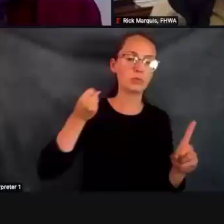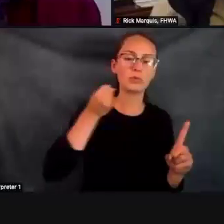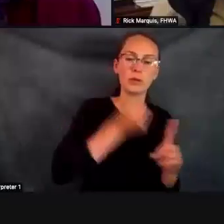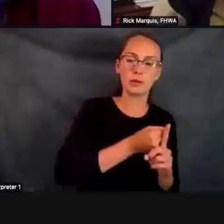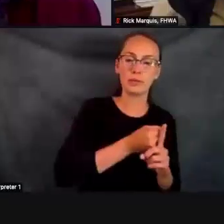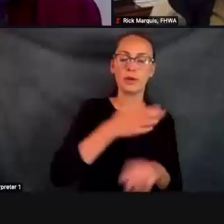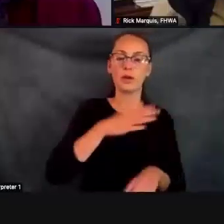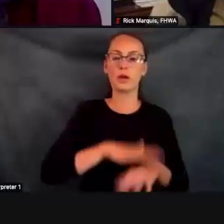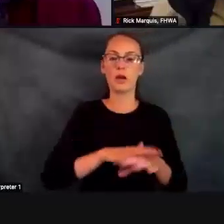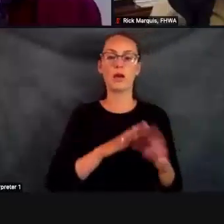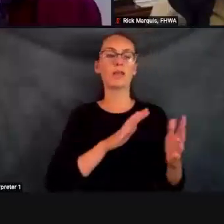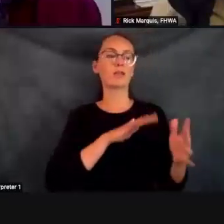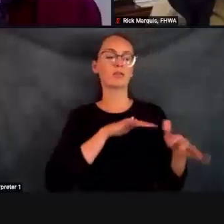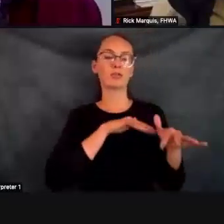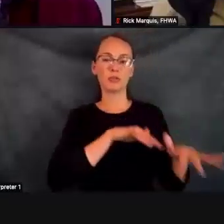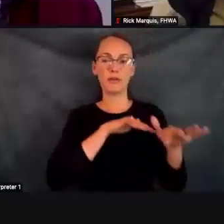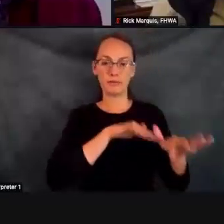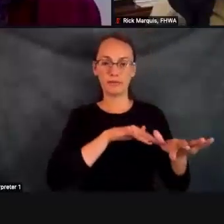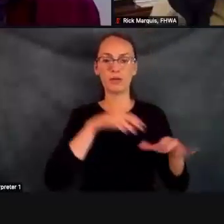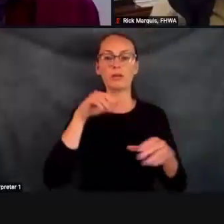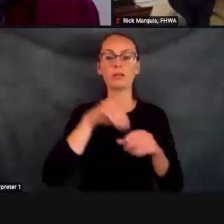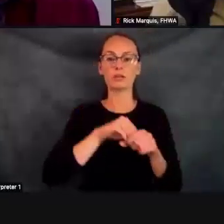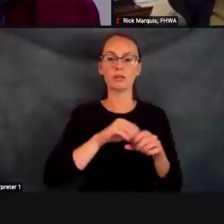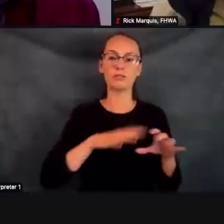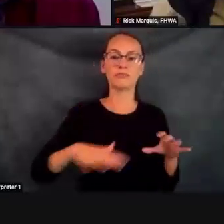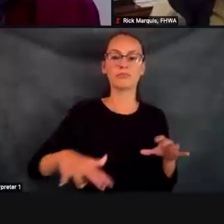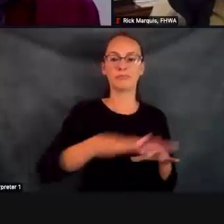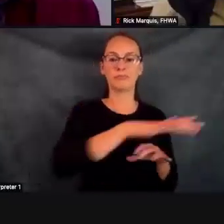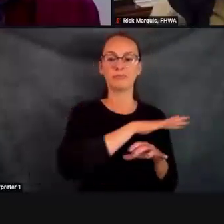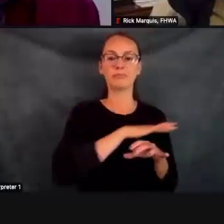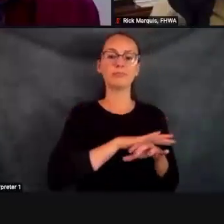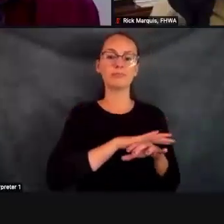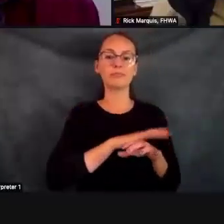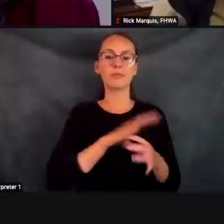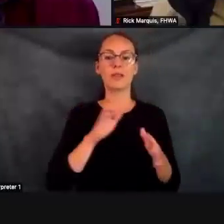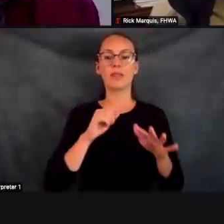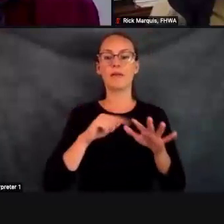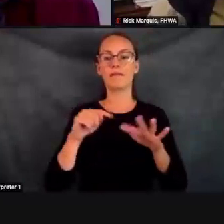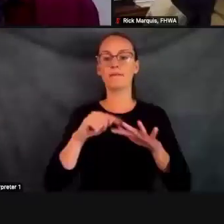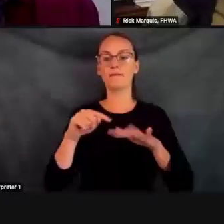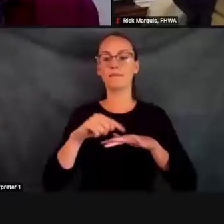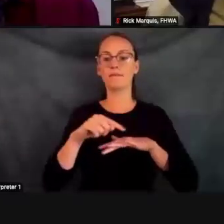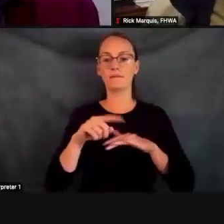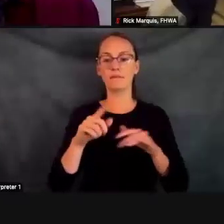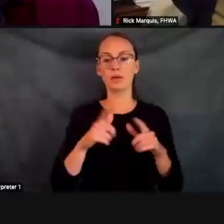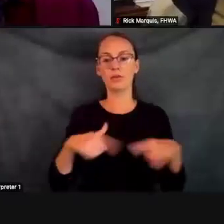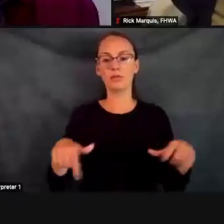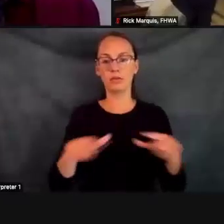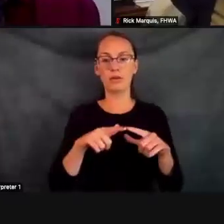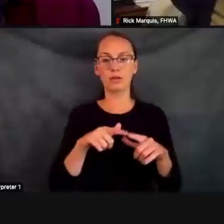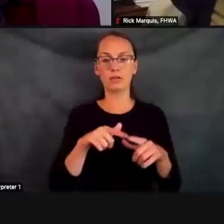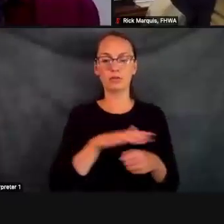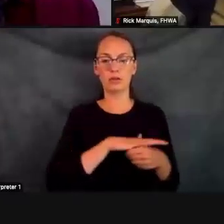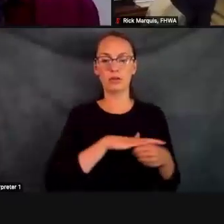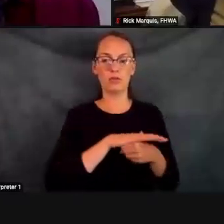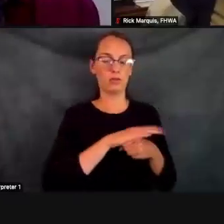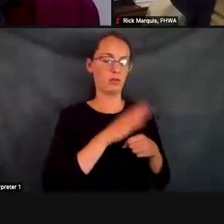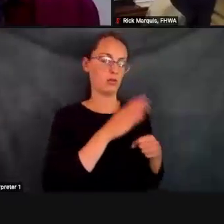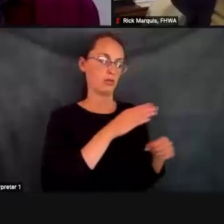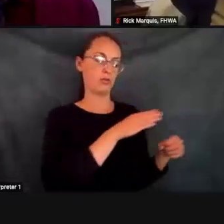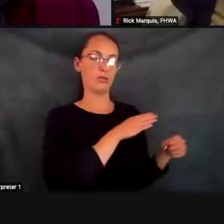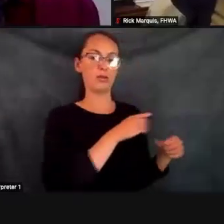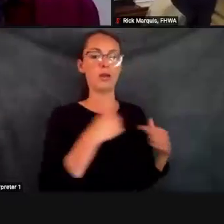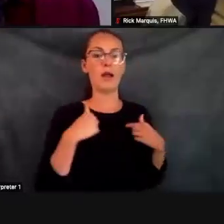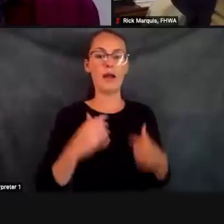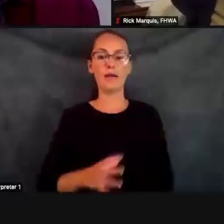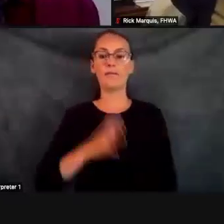de Carreteras, pero en los lagos Finger Lakes, yo realmente estoy